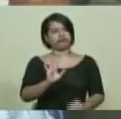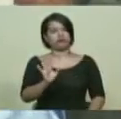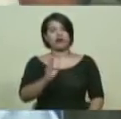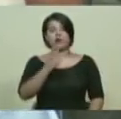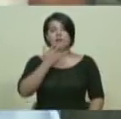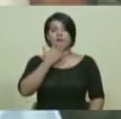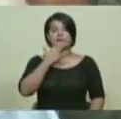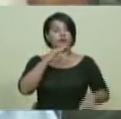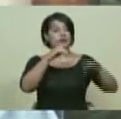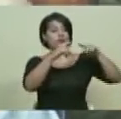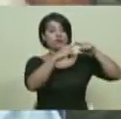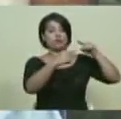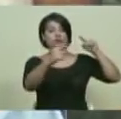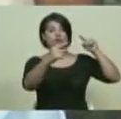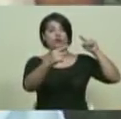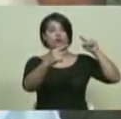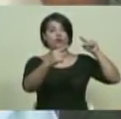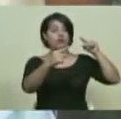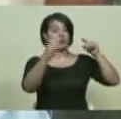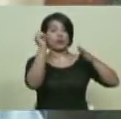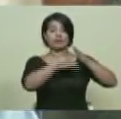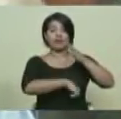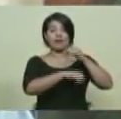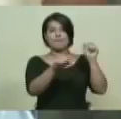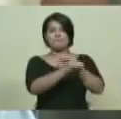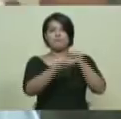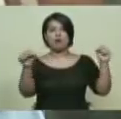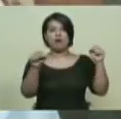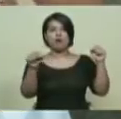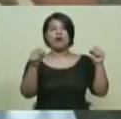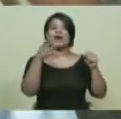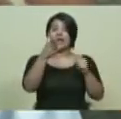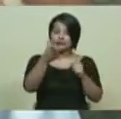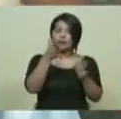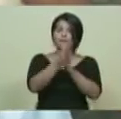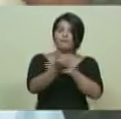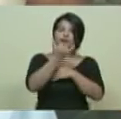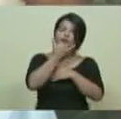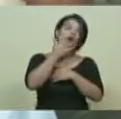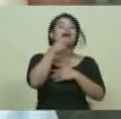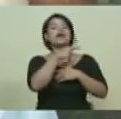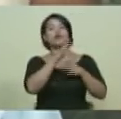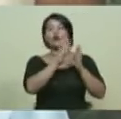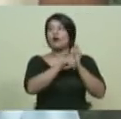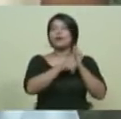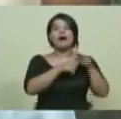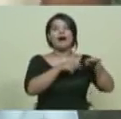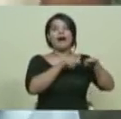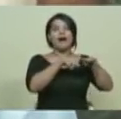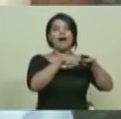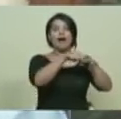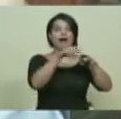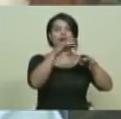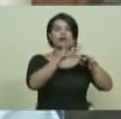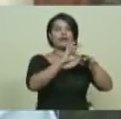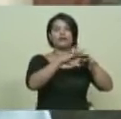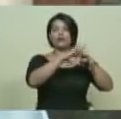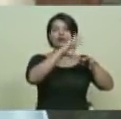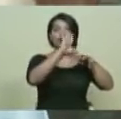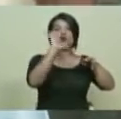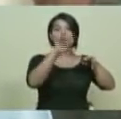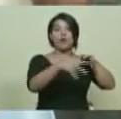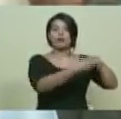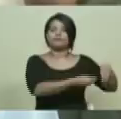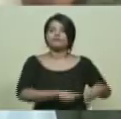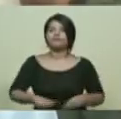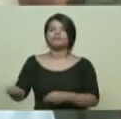explota, claro, porque no tiene salida. Explota la copa. Y eso fue lo que sucedió. Pues se robaron los neutros de dos estaciones cuando vino